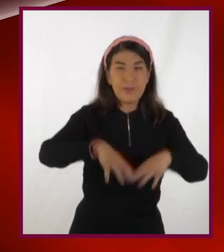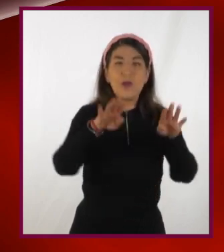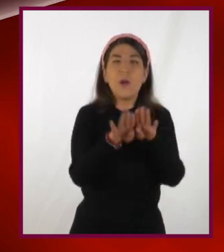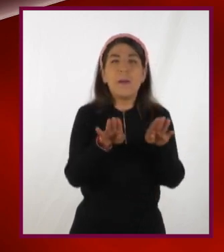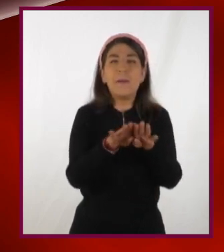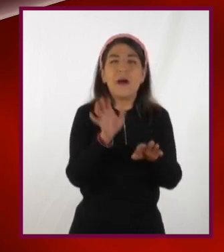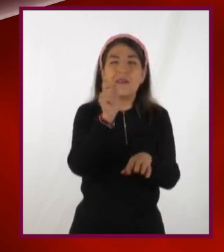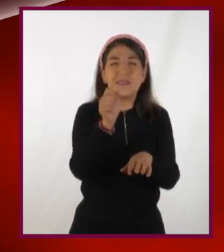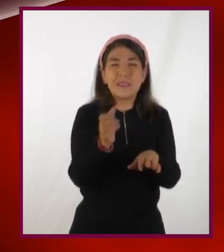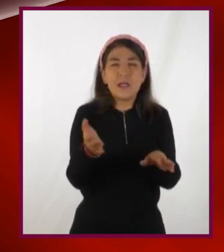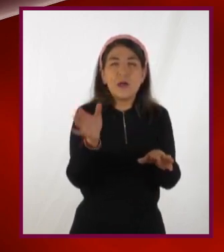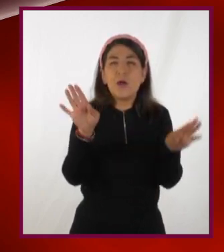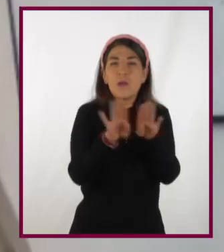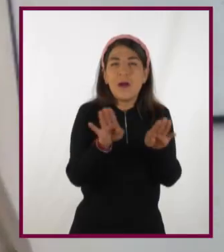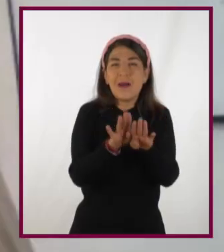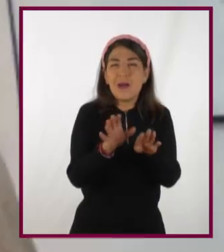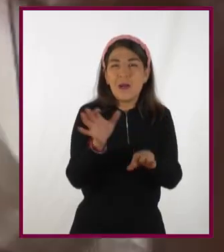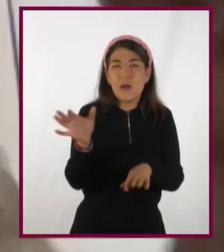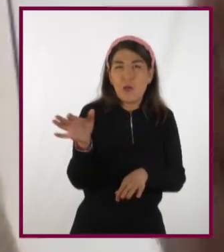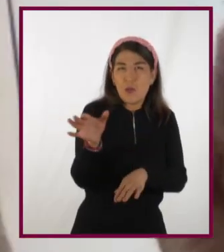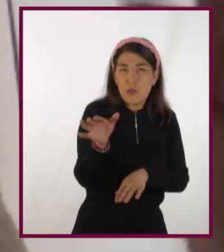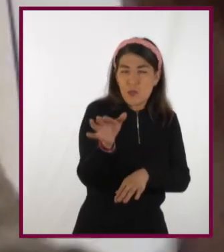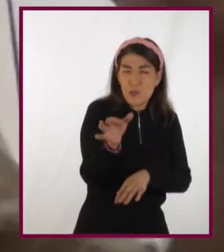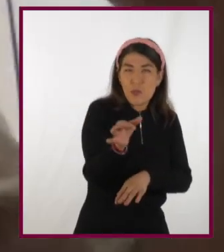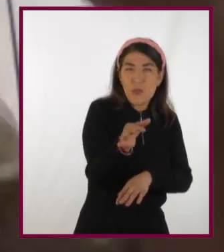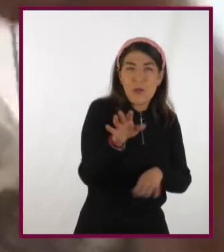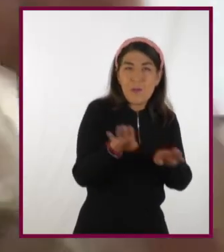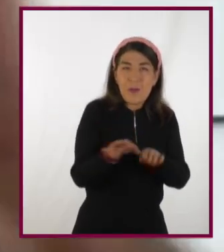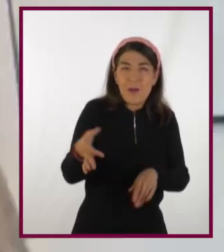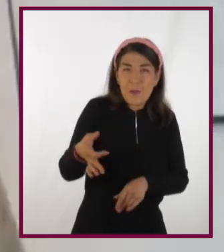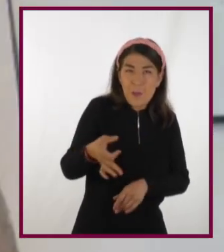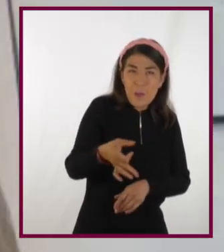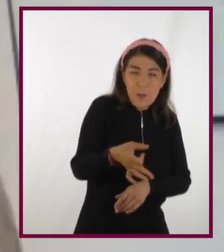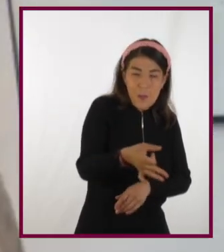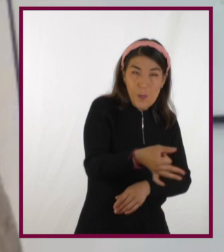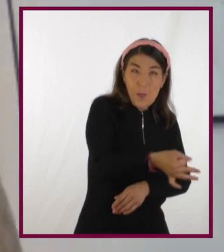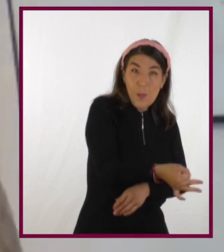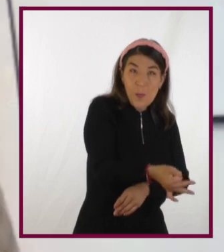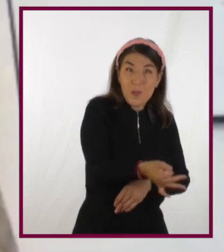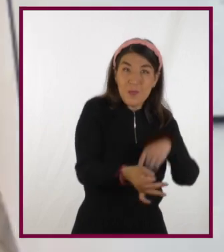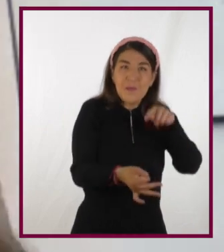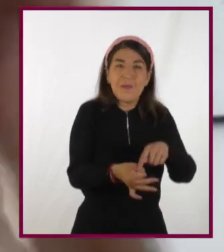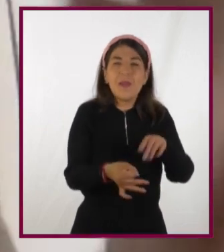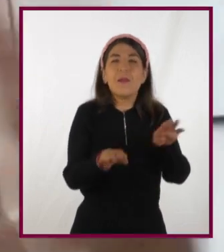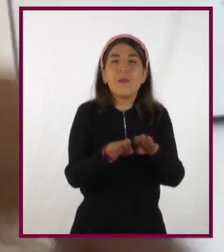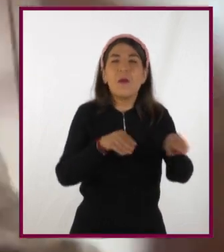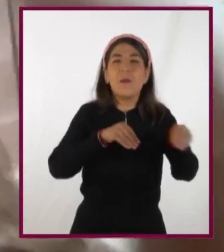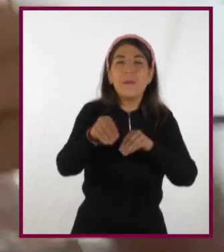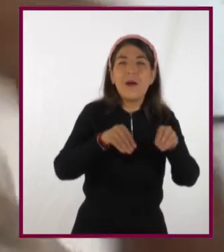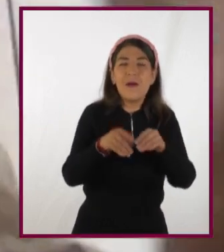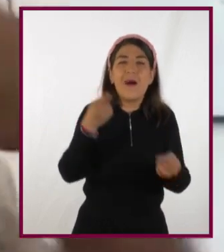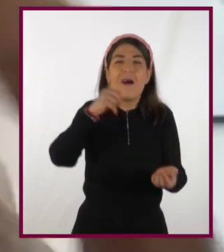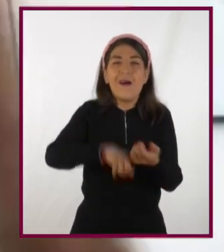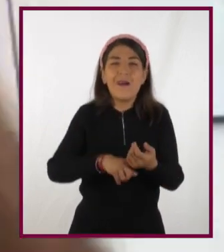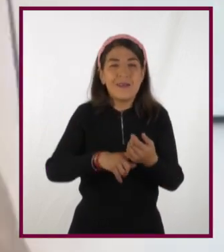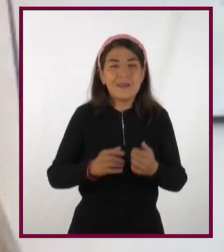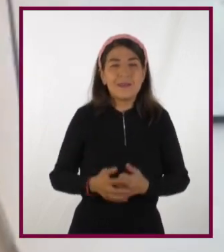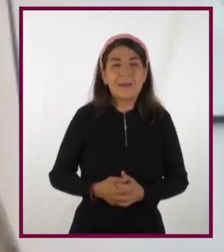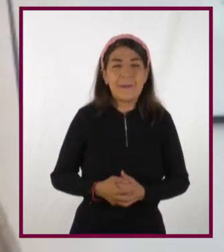conducto se hace más pequeño. ¿Okay? Y eso hace que sea eficiente el